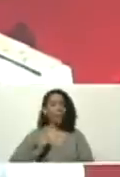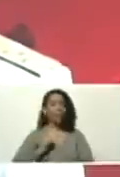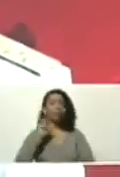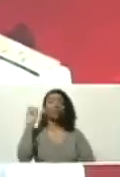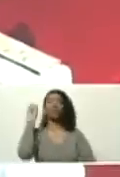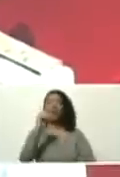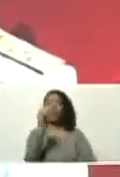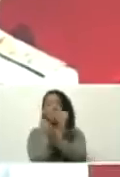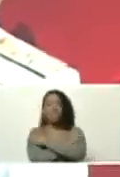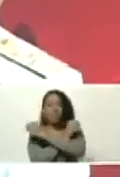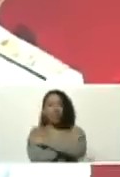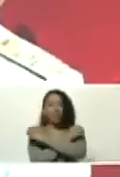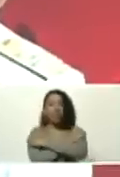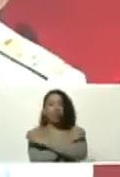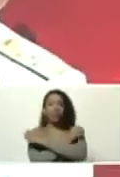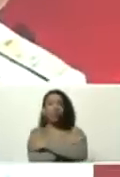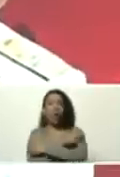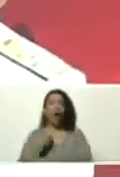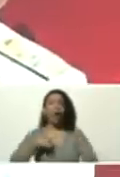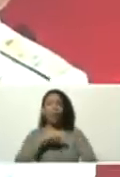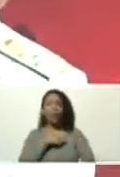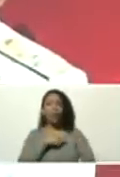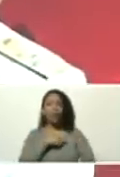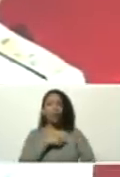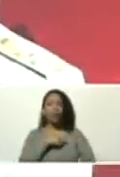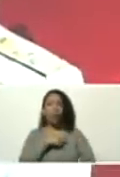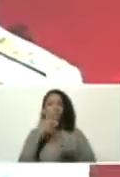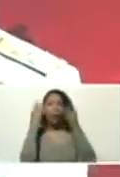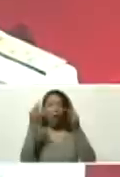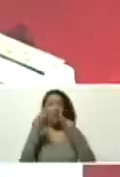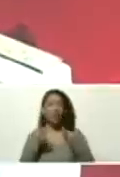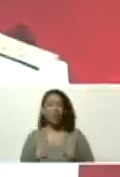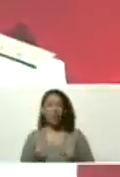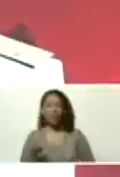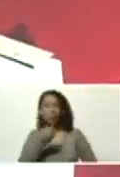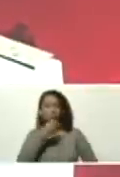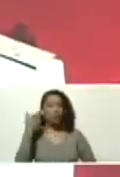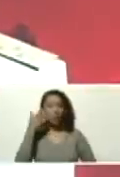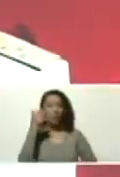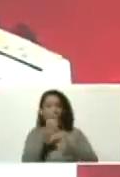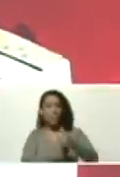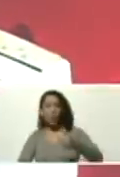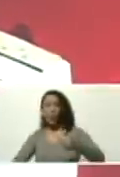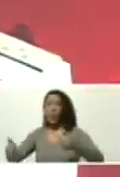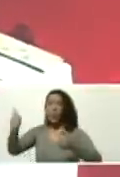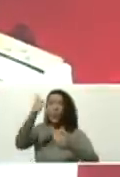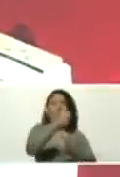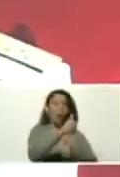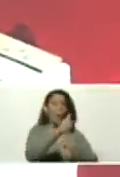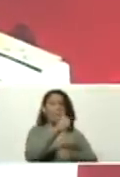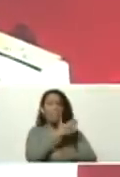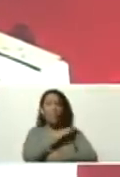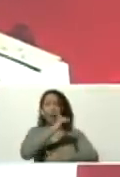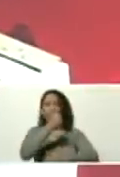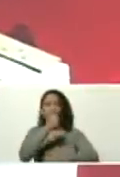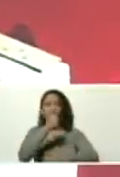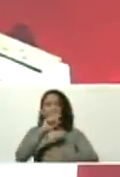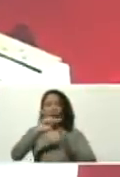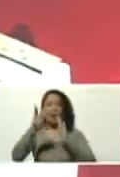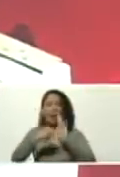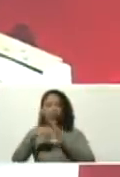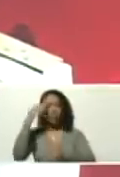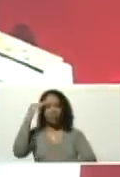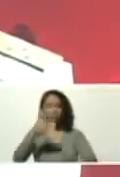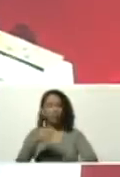para felicitar a nuestros dignos oficiales que han sido promovidos al grado de mayor general y almirantes y que